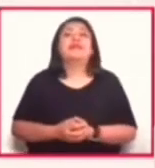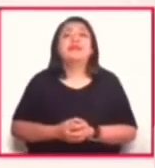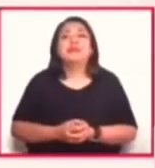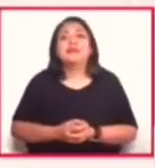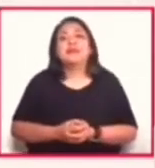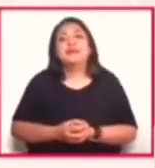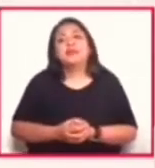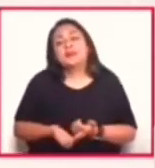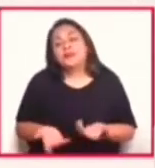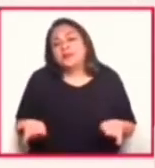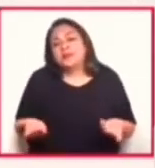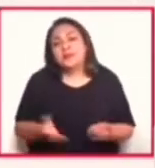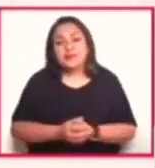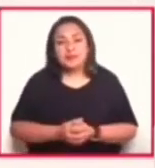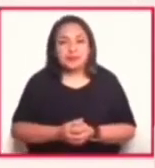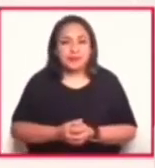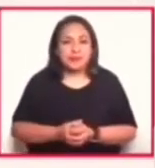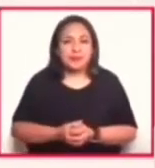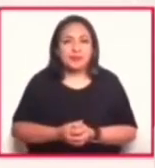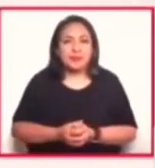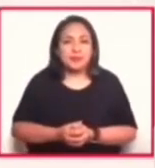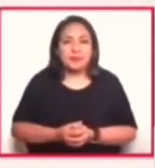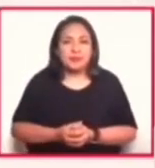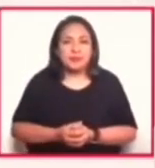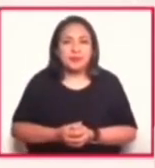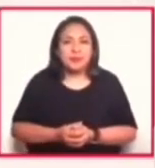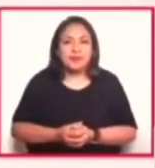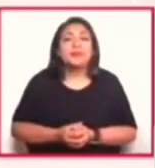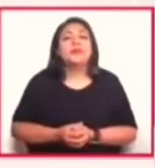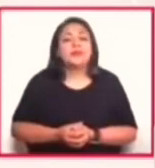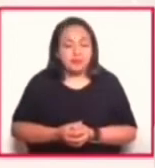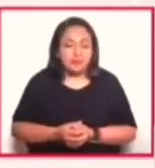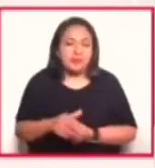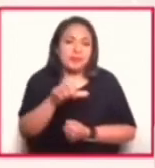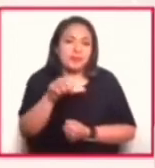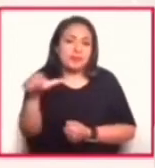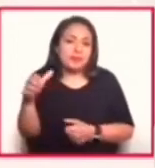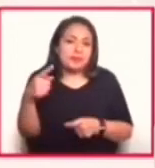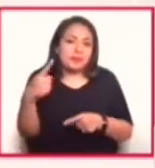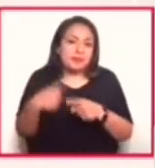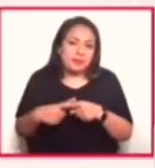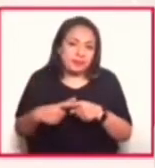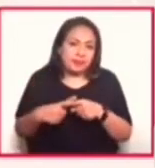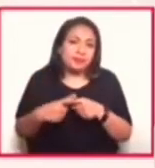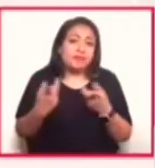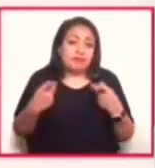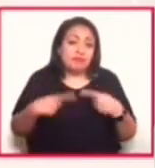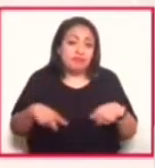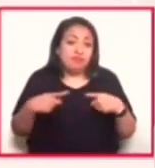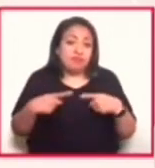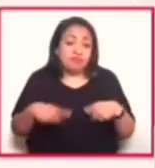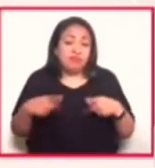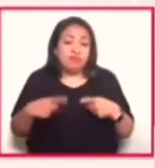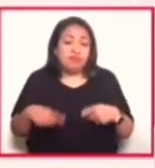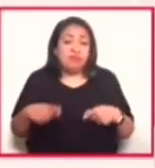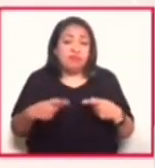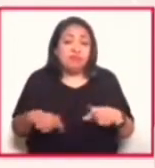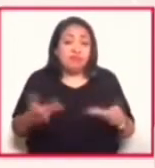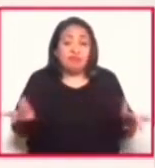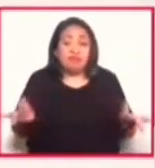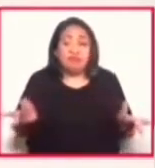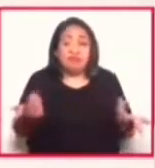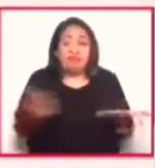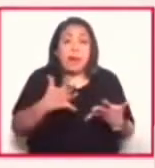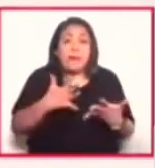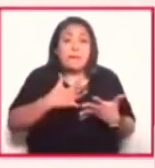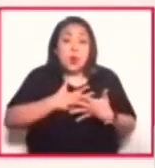Entonces, bueno, y bueno, pues dedicado también a la gente que se quedó sin sus amores este